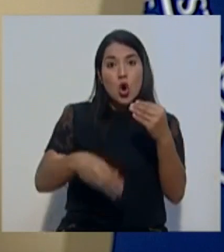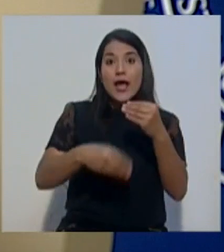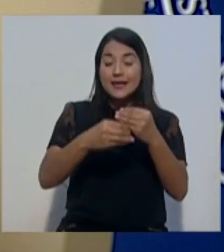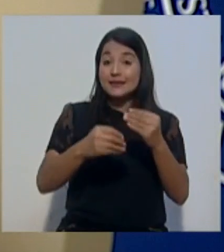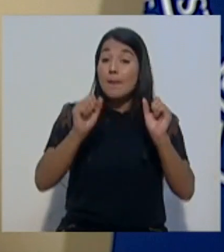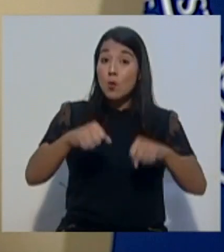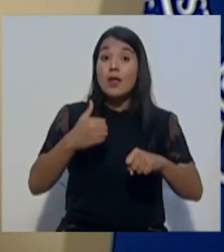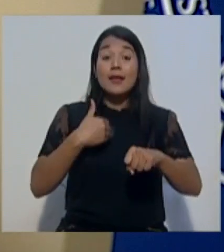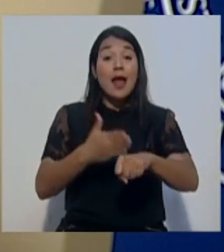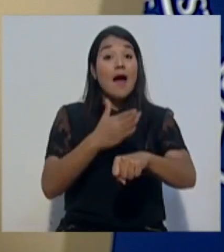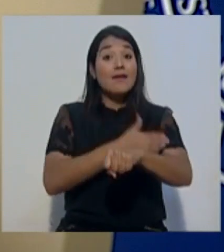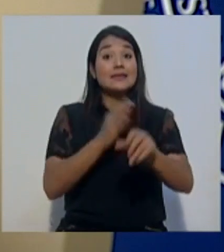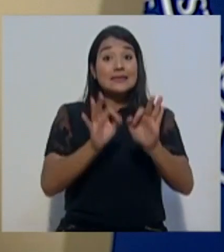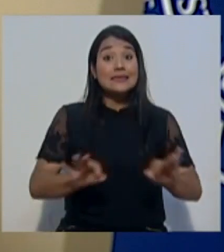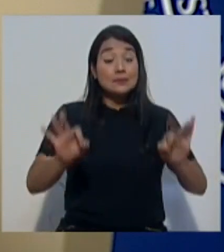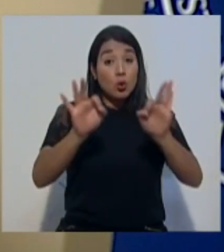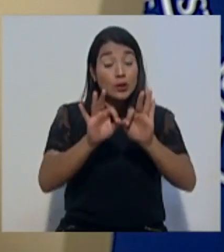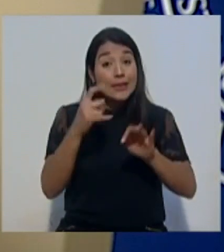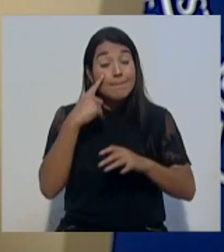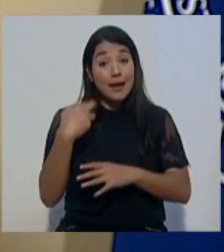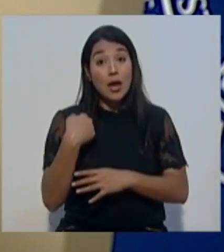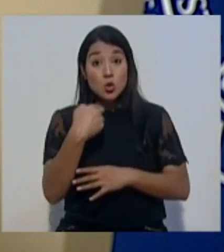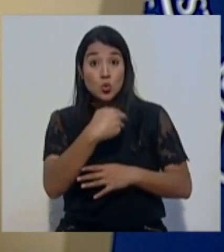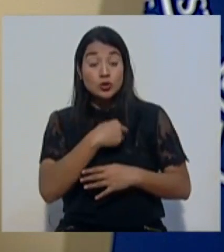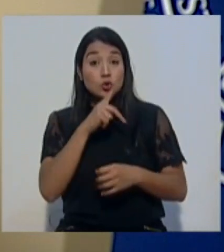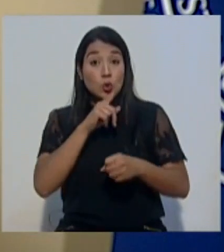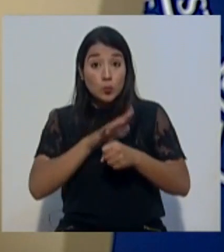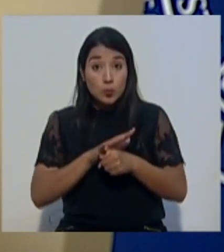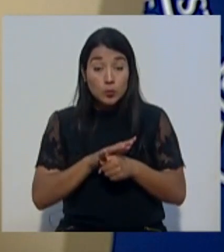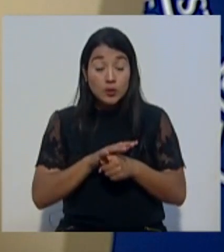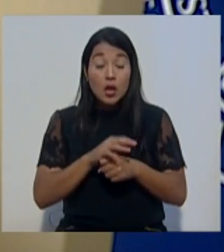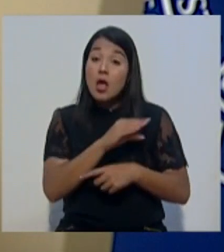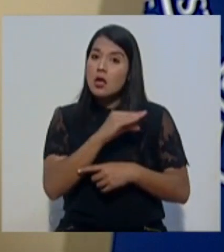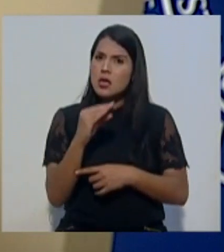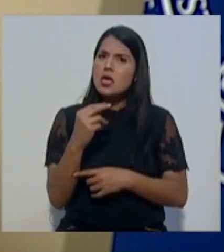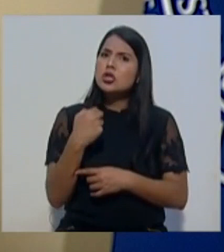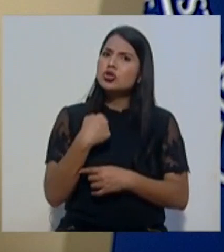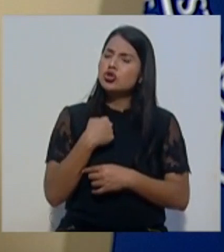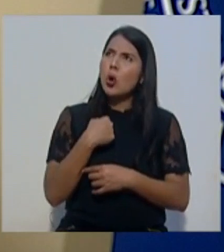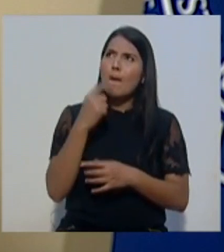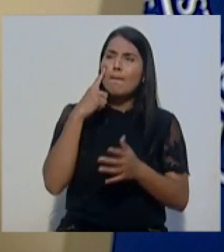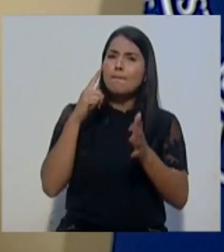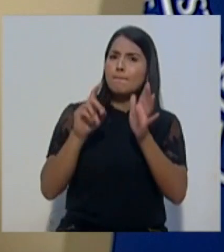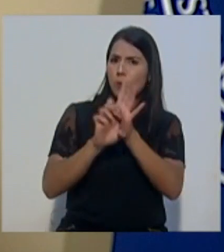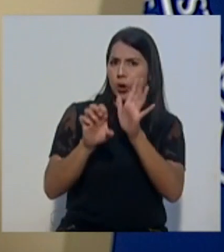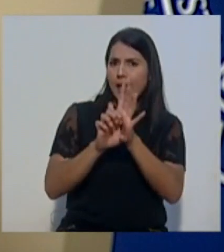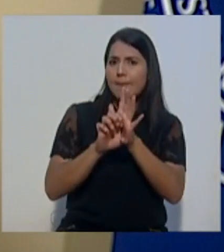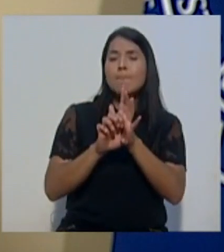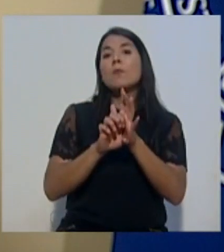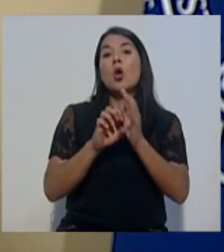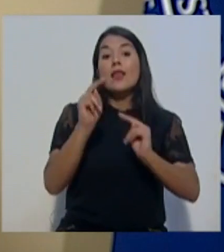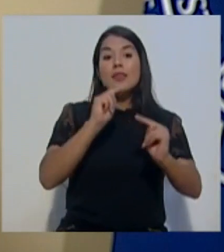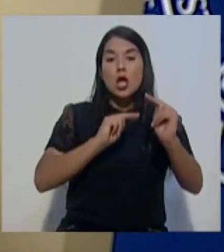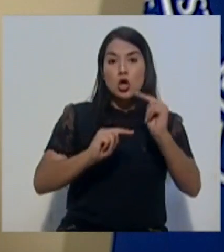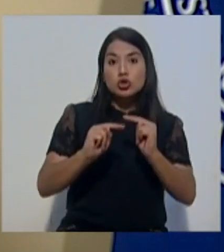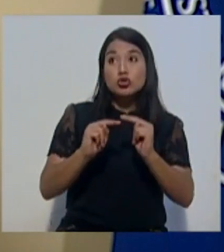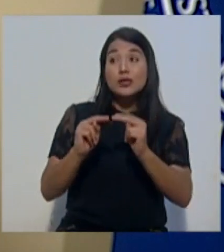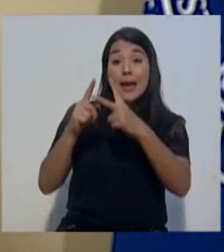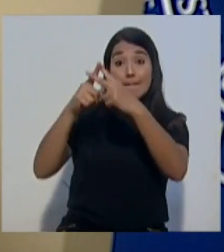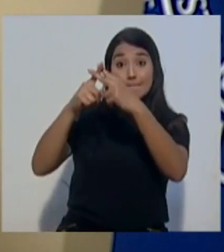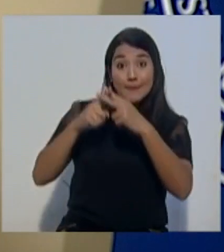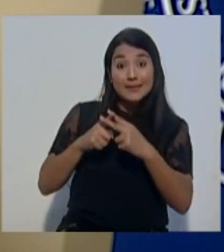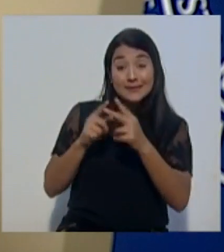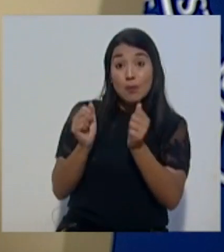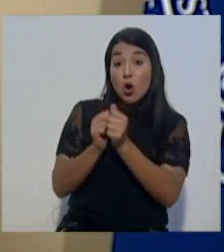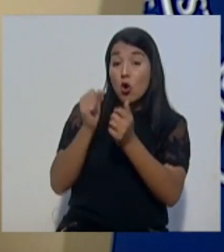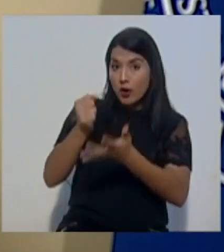avances importantes para nuestra agenda. Y lo valoro en el proyecto del crédito con el fondo, que a